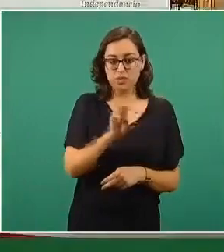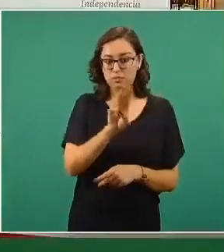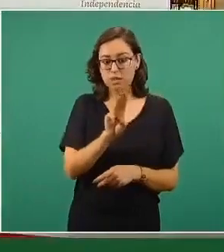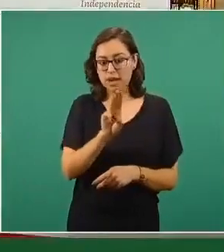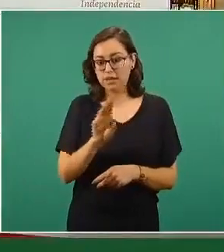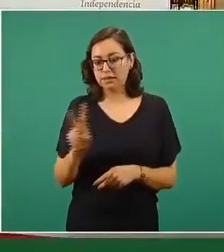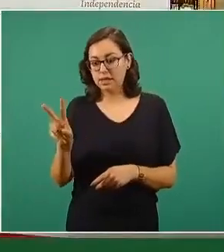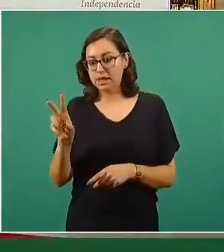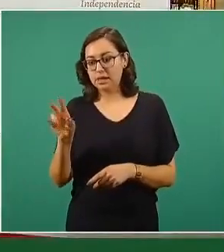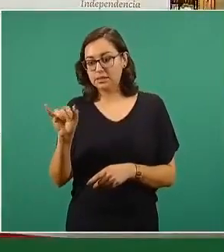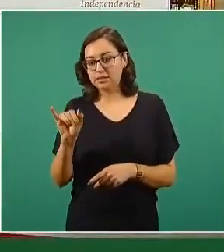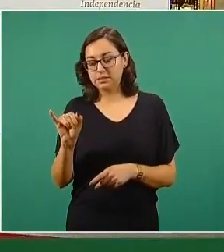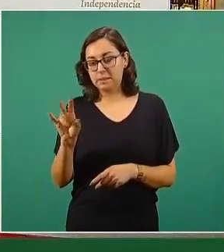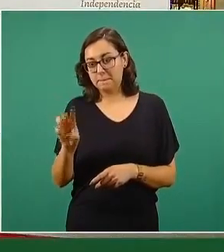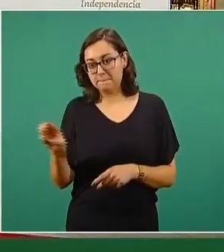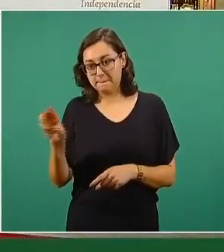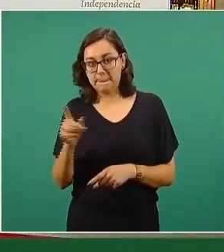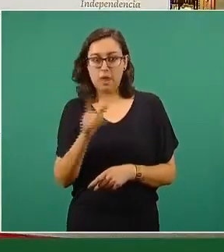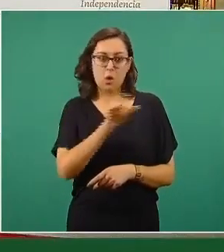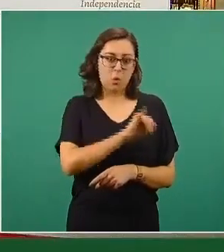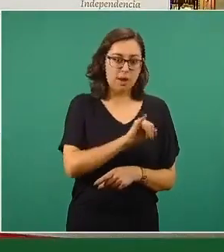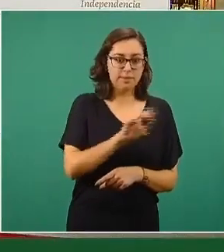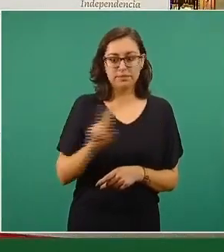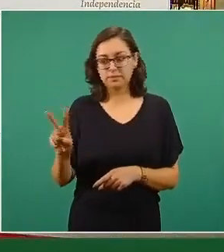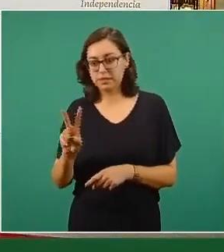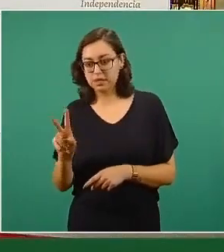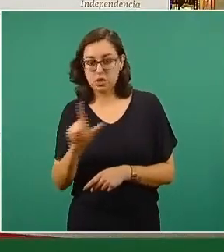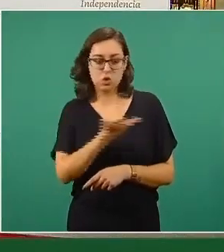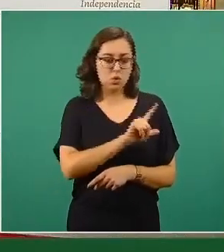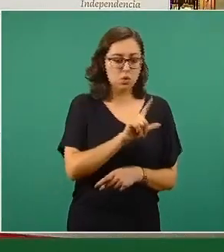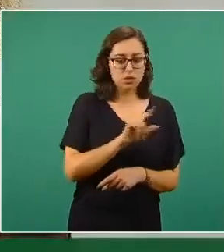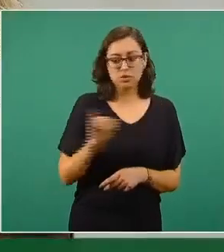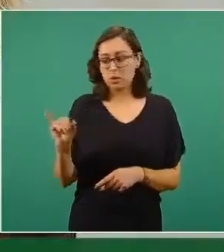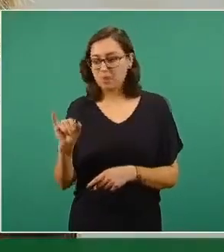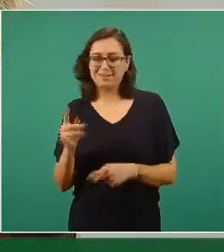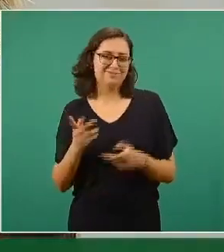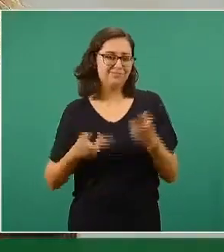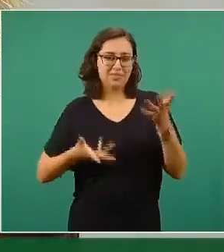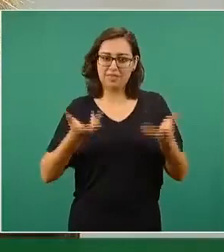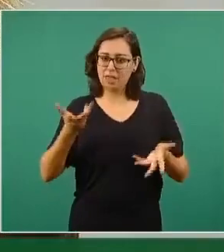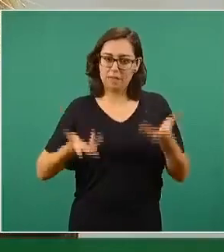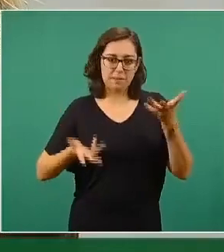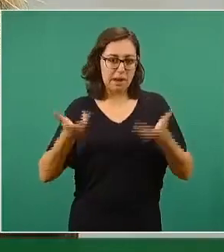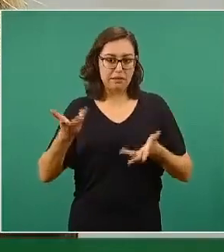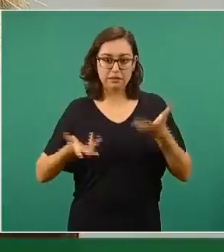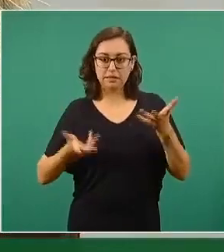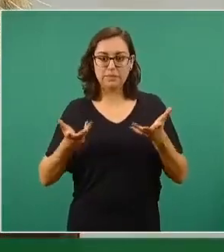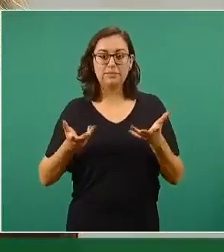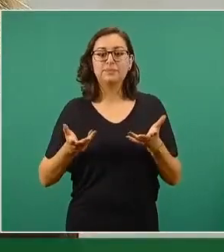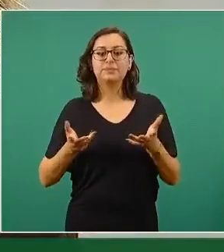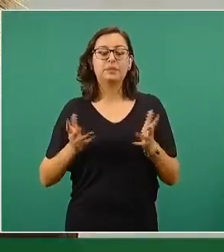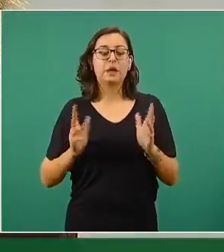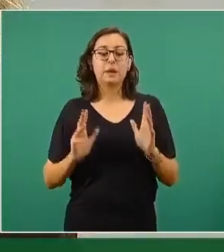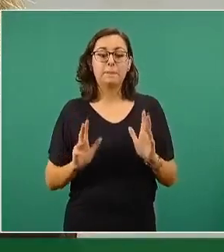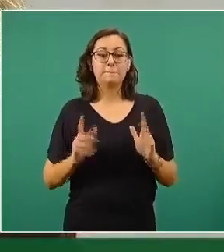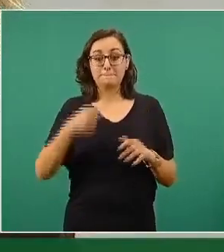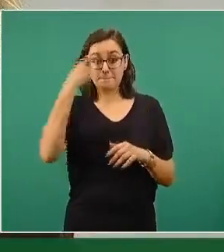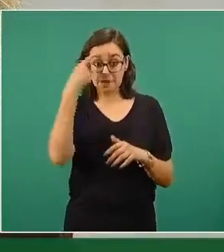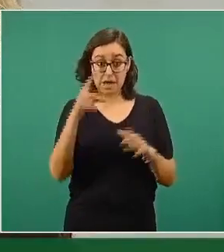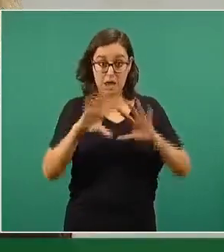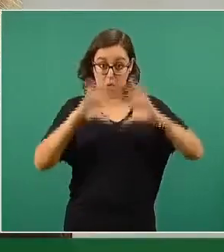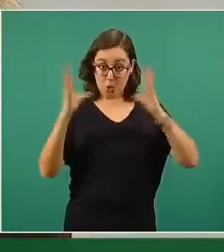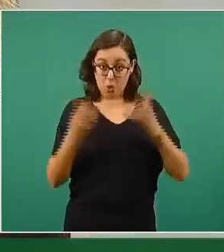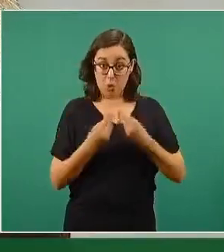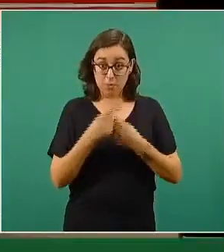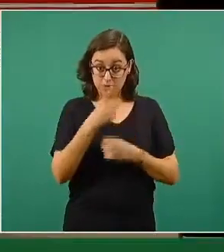miércoles, otros jueves, viernes, o lunes, martes, jueves, viernes, etcétera, para no tener el aforo de la